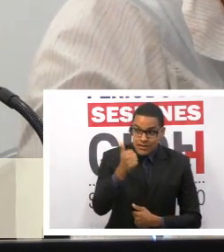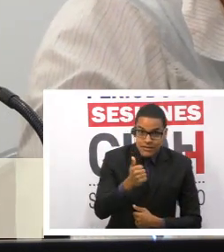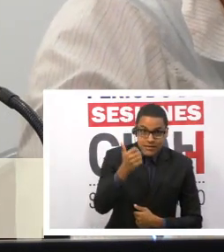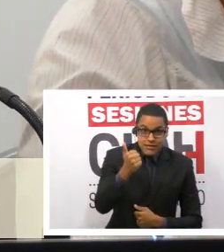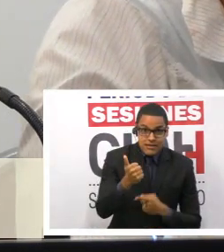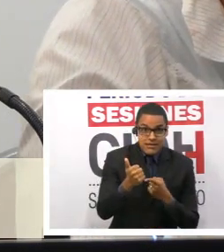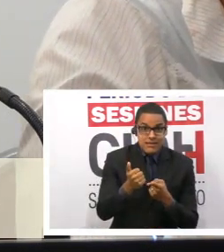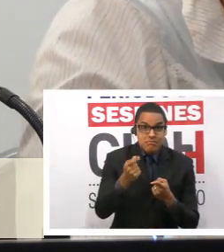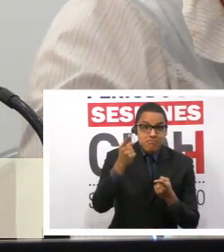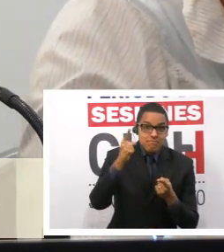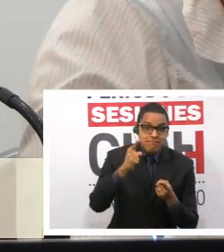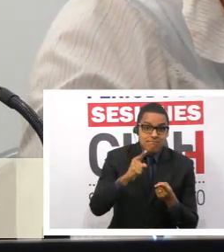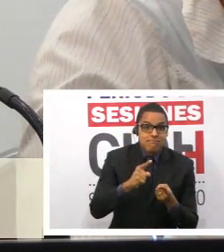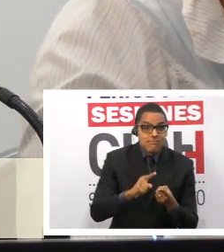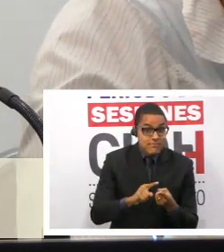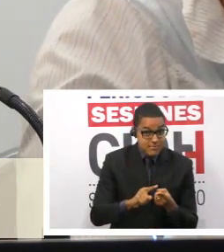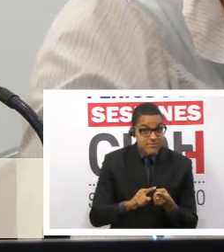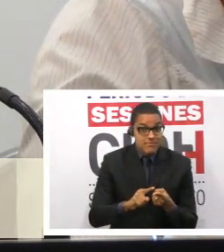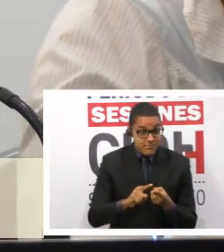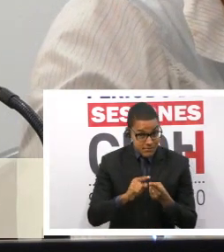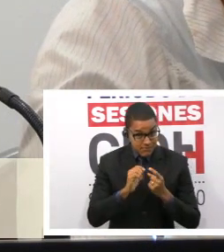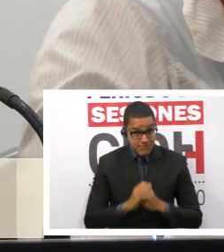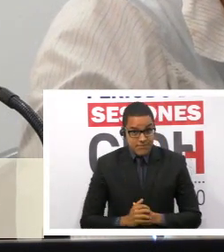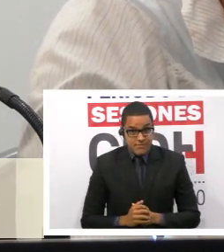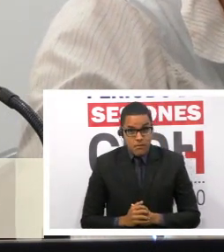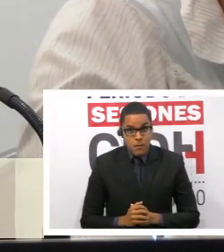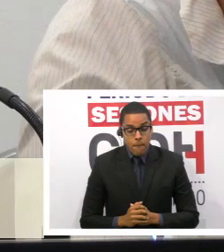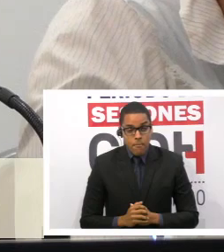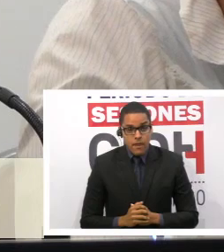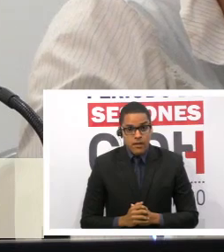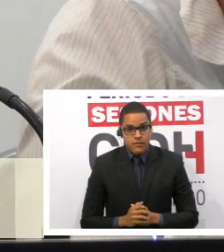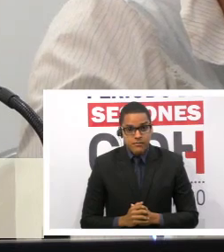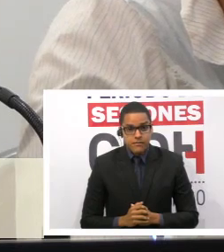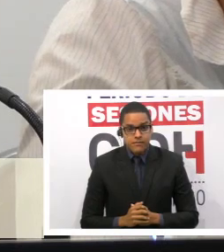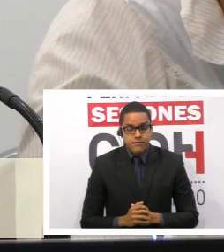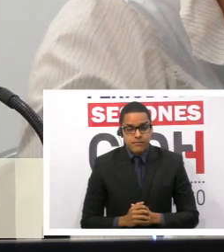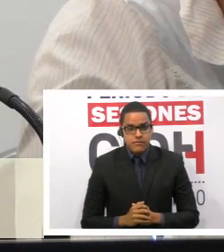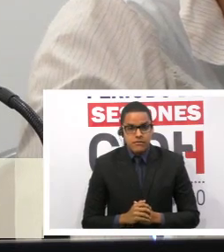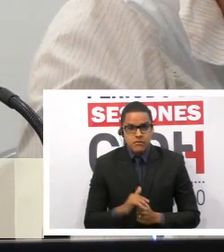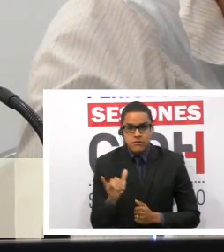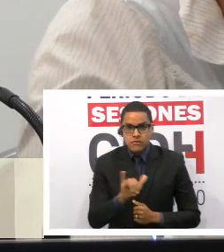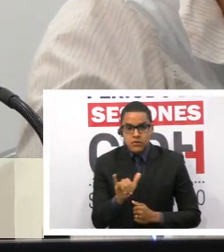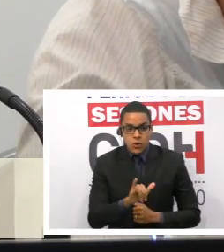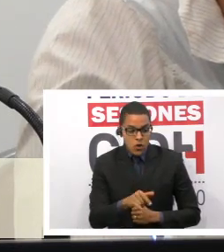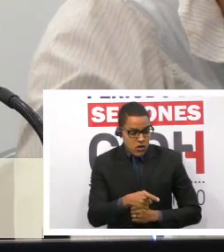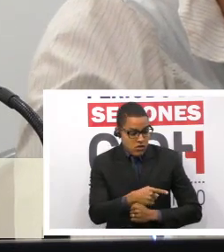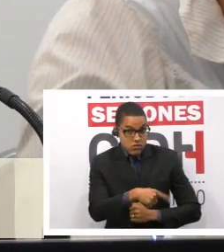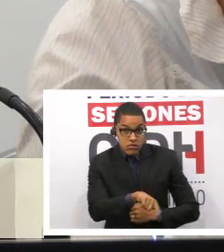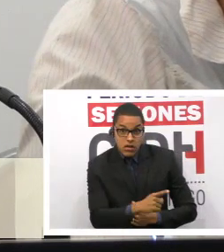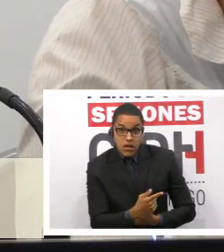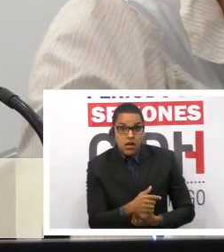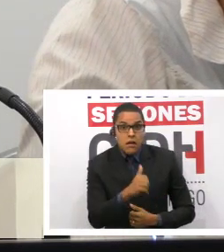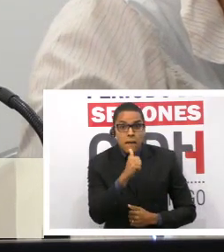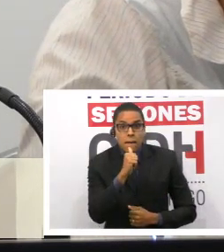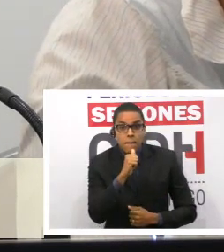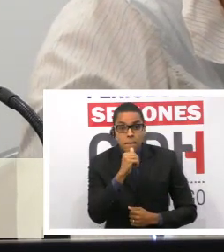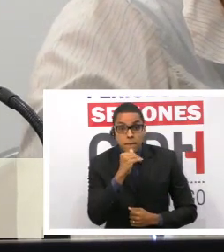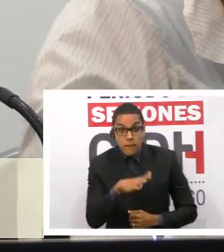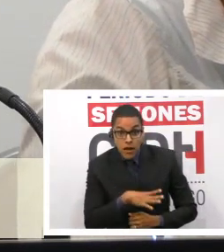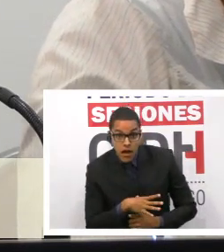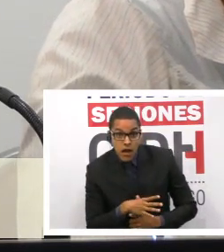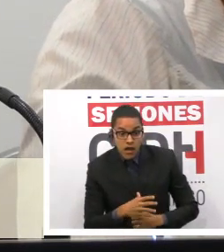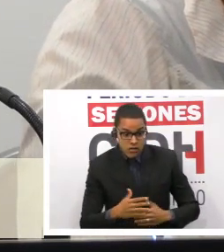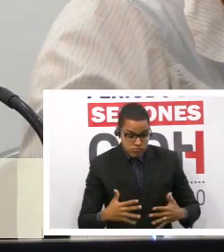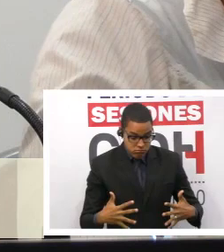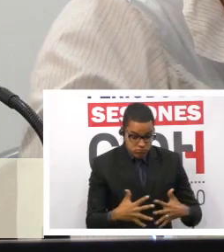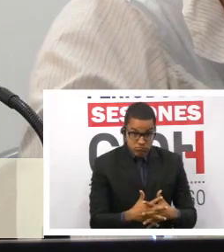y la reasignación y su ejecución de fondos para políticas de cuidado para la primera infancia en un contexto en el que alrededor del 50 por